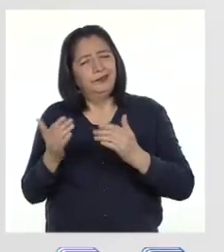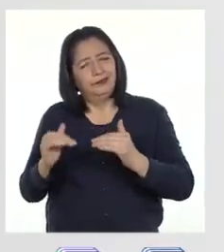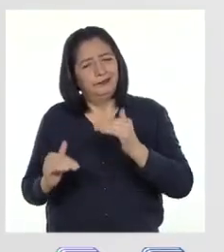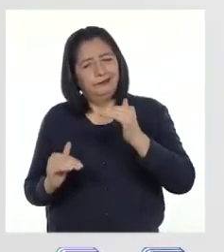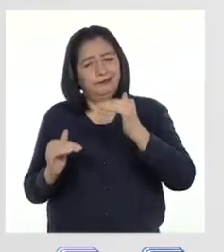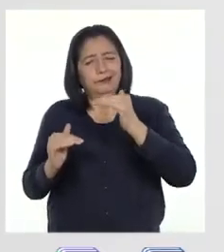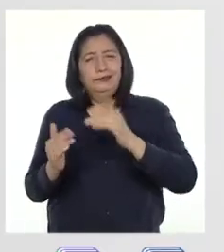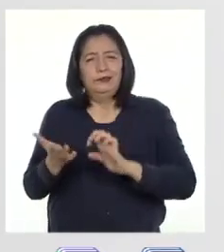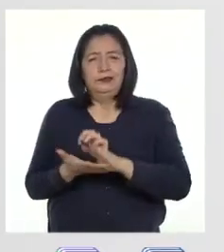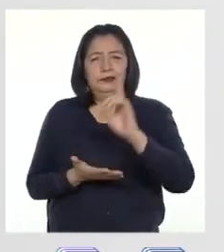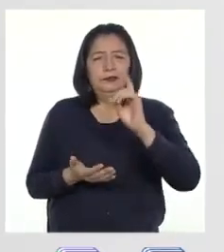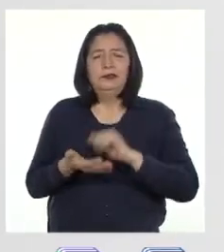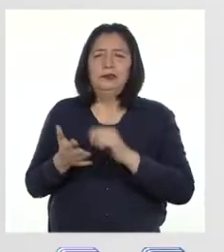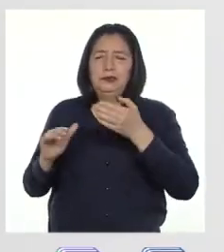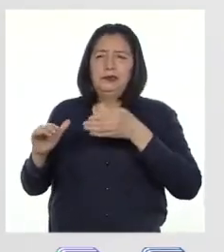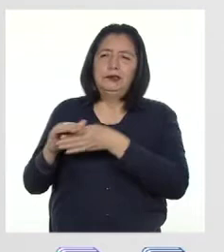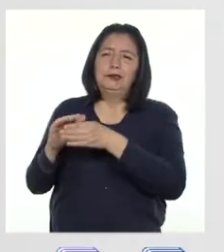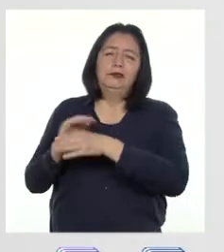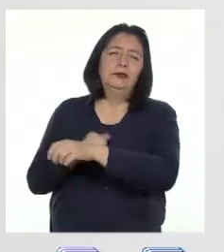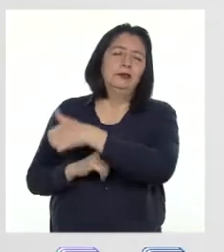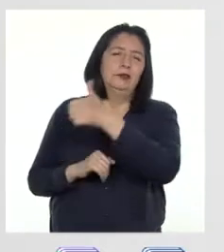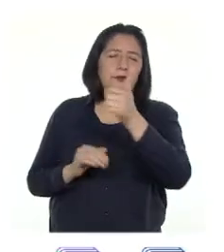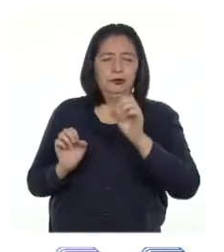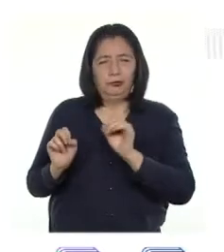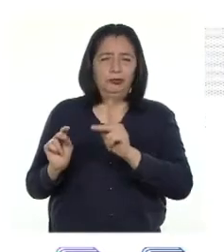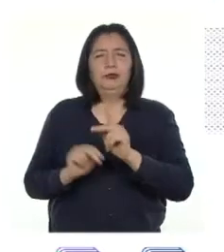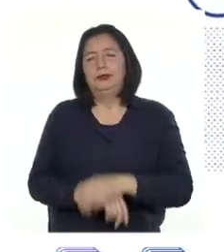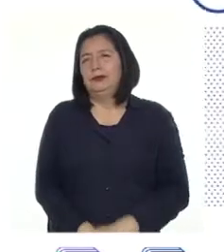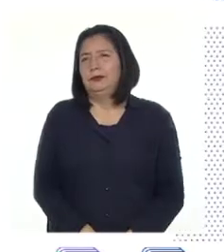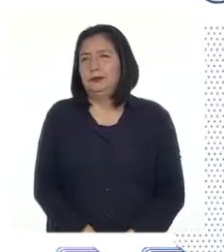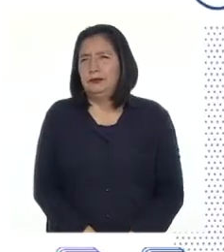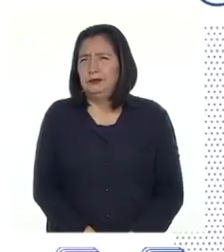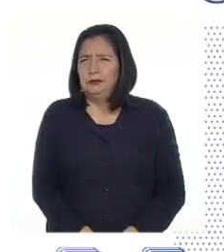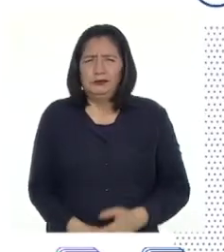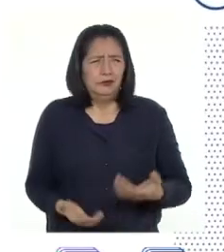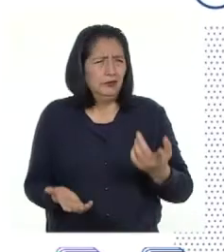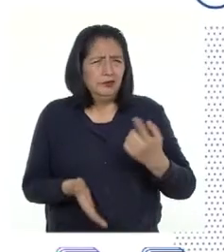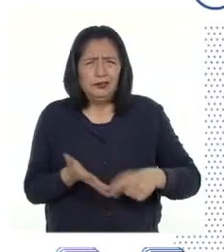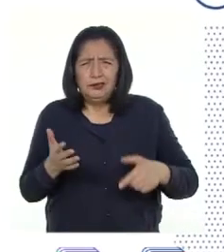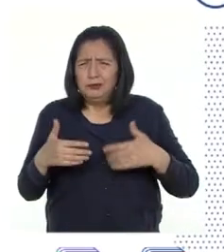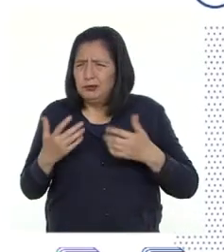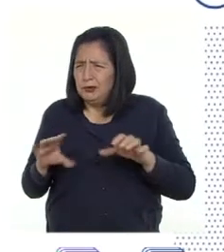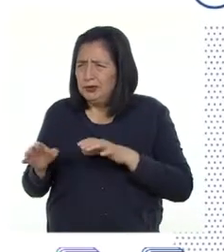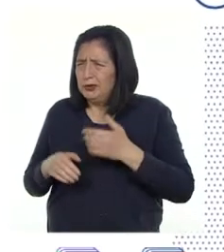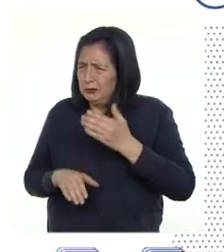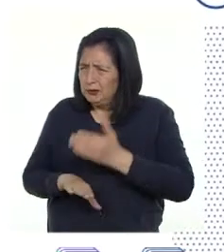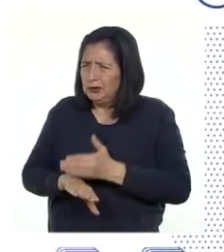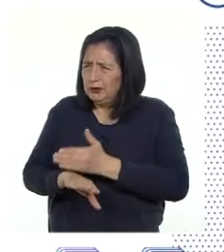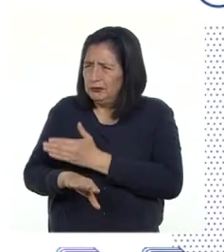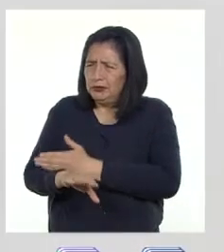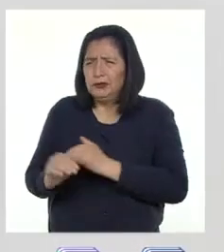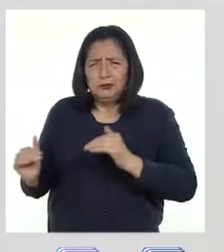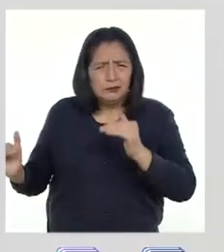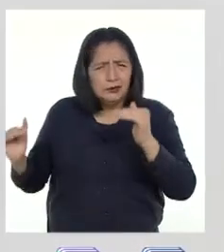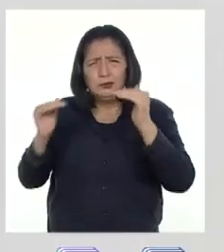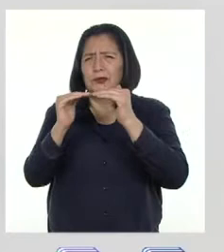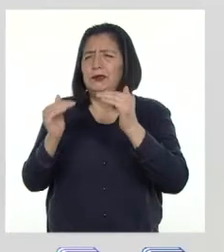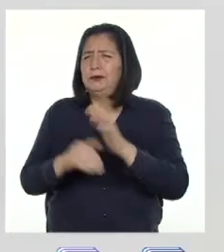desigualdades en la educación y el acceso a otras oportunidades. ¿Y qué podemos hacer para seguir avanzando hacia la